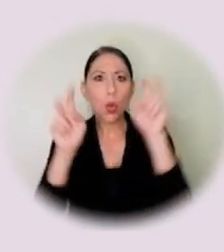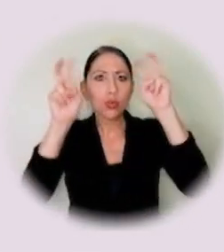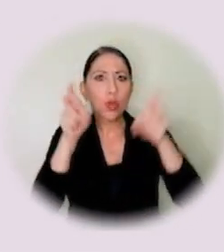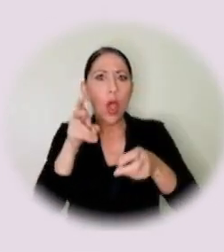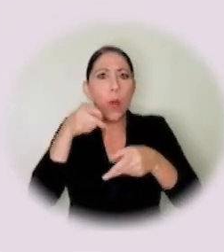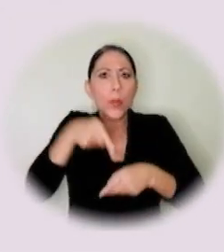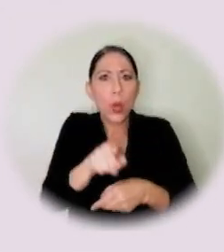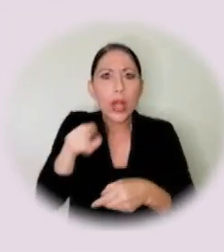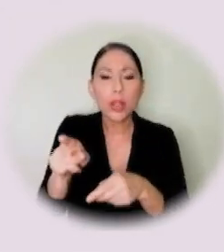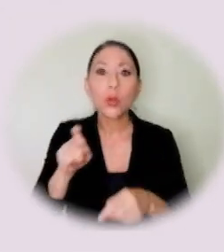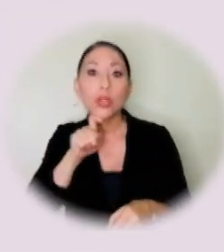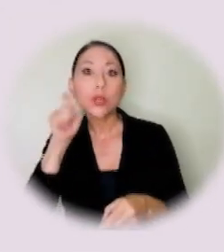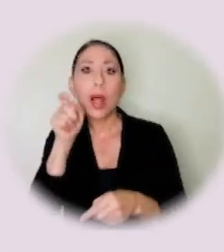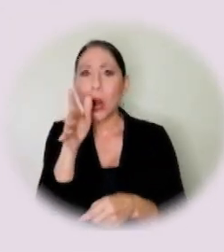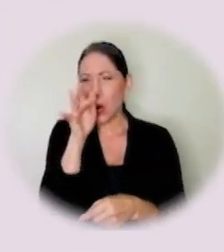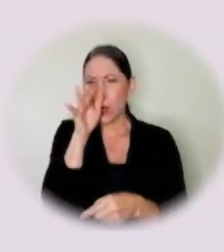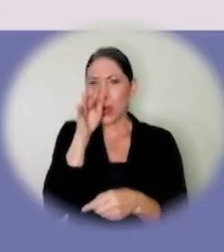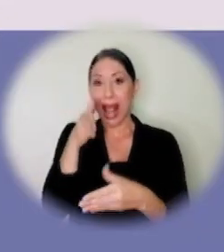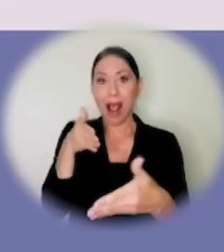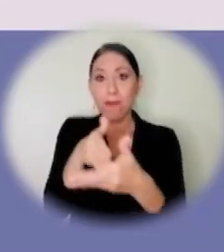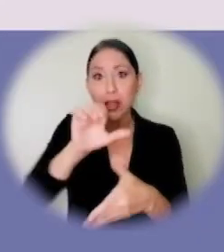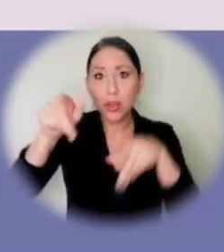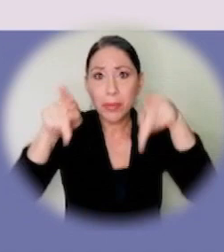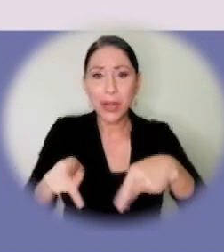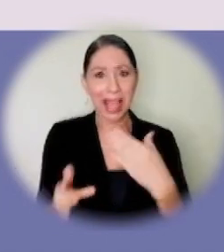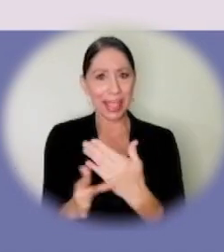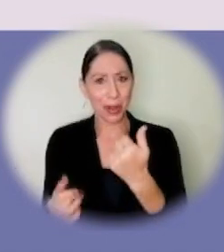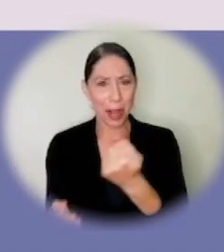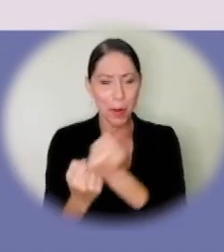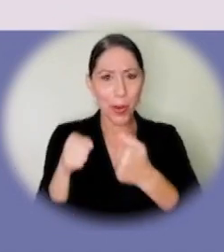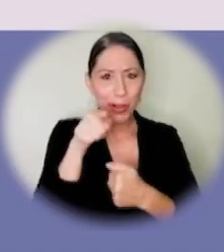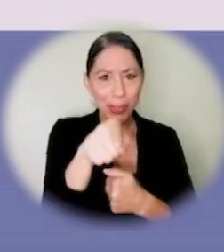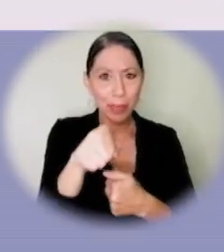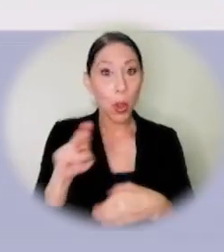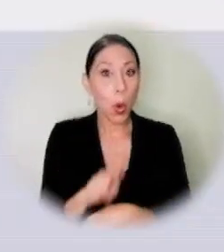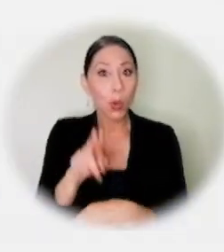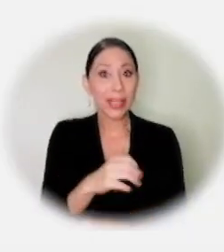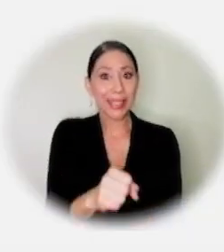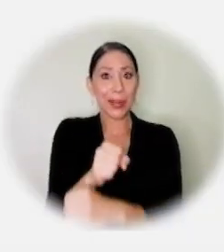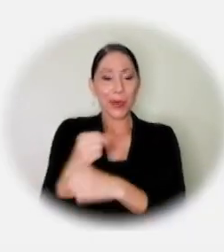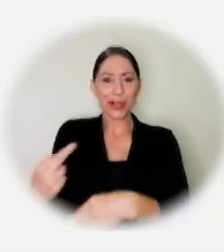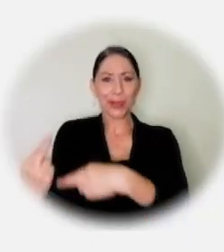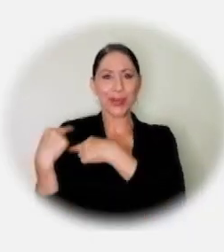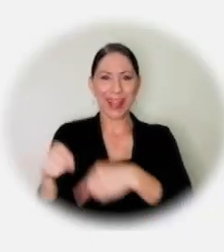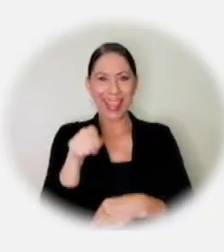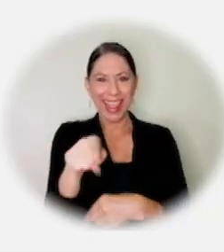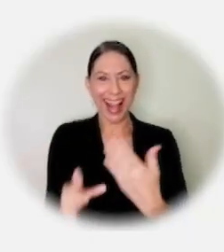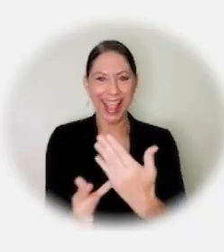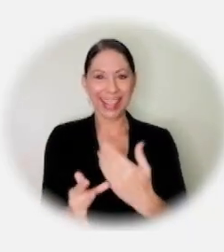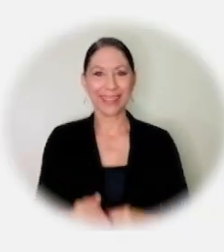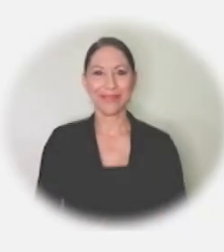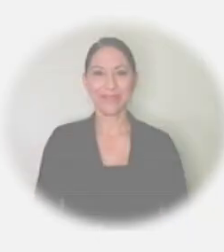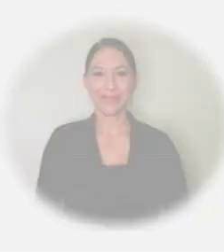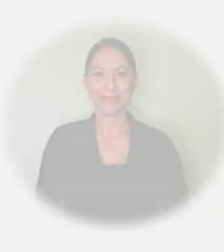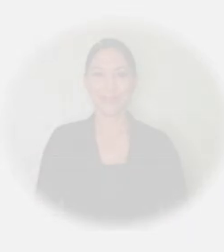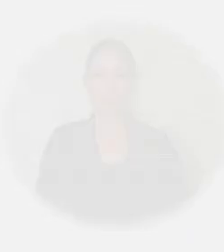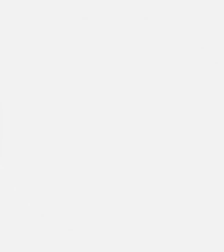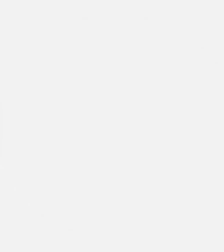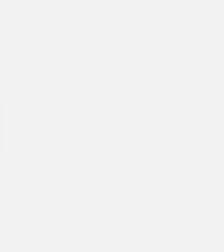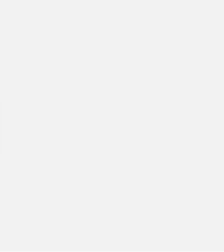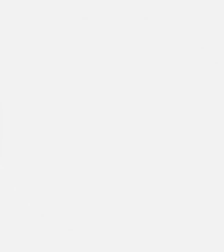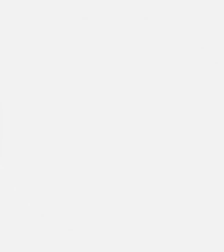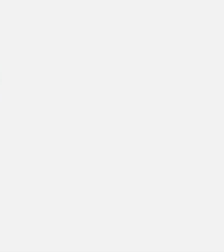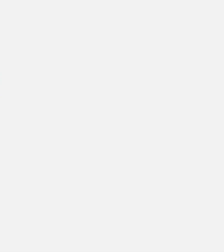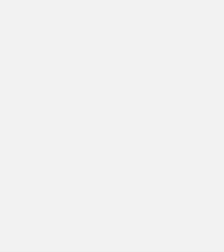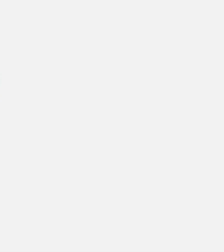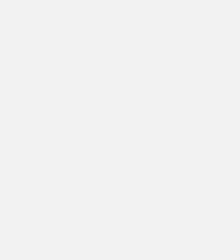o de burla que afecte a otra persona. La tecnología es una aliada. Hace un uso seguro y responsable de ella. PANI y Gobierno